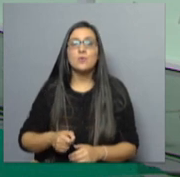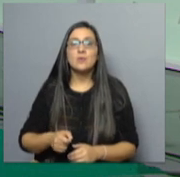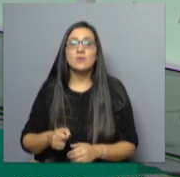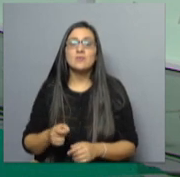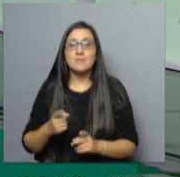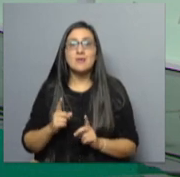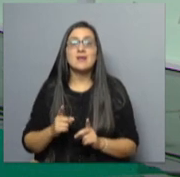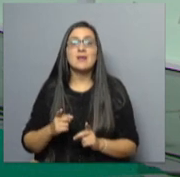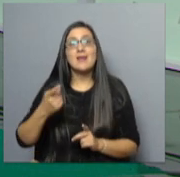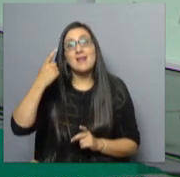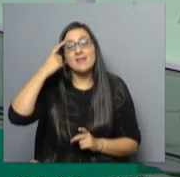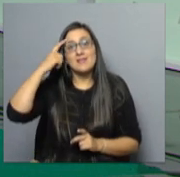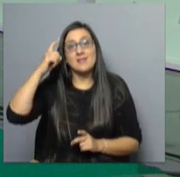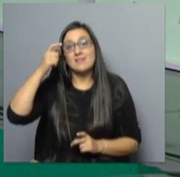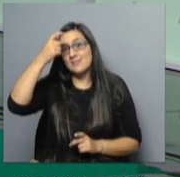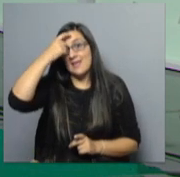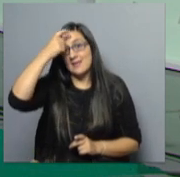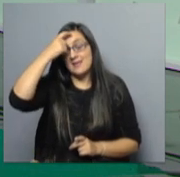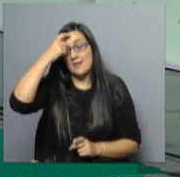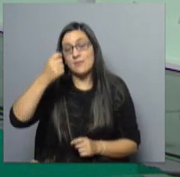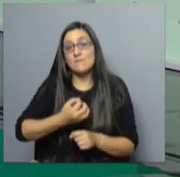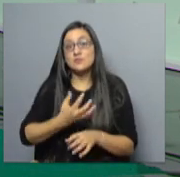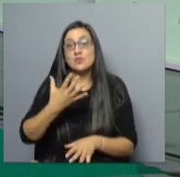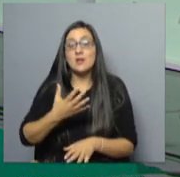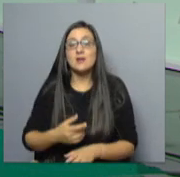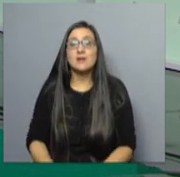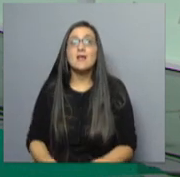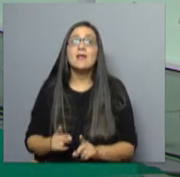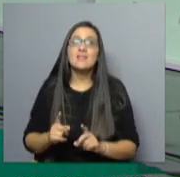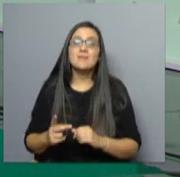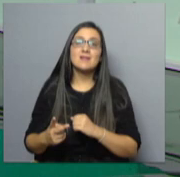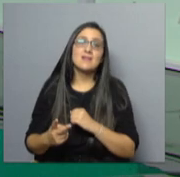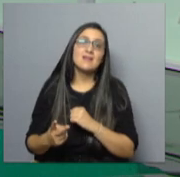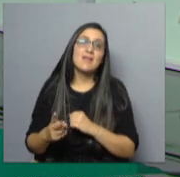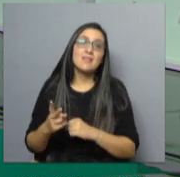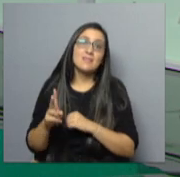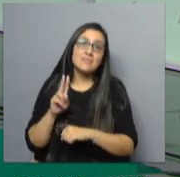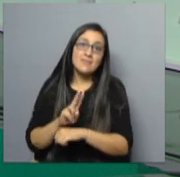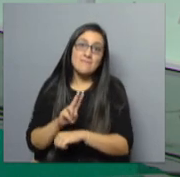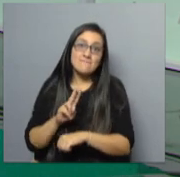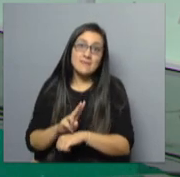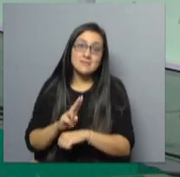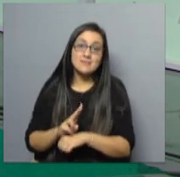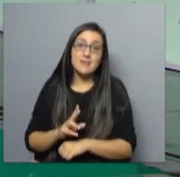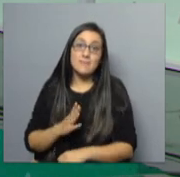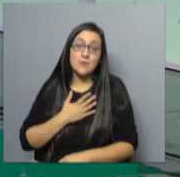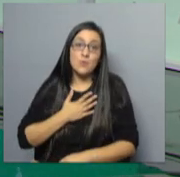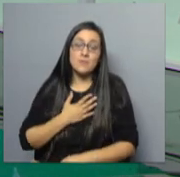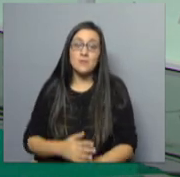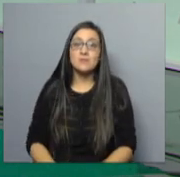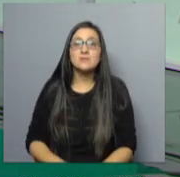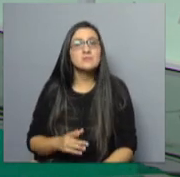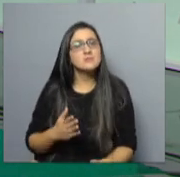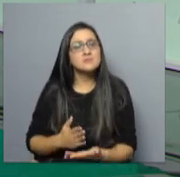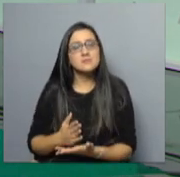idoneidad técnica a la idoneidad profesional a la cuestión de la legítima defensa de la necesidad de la no necesidad entramos en un terreno que